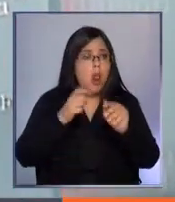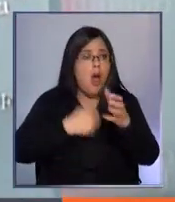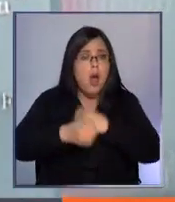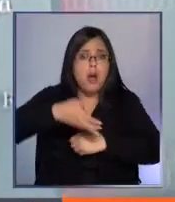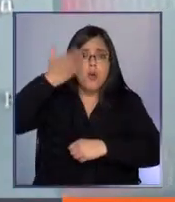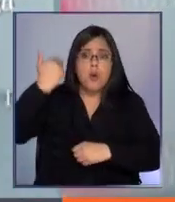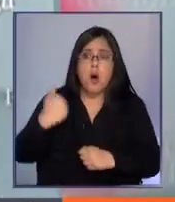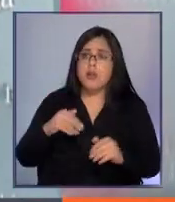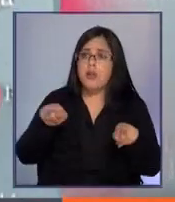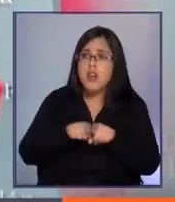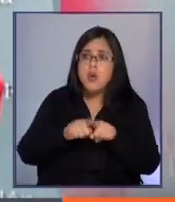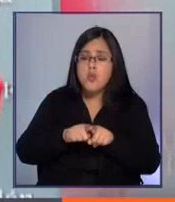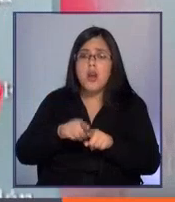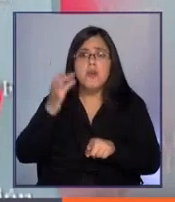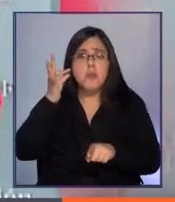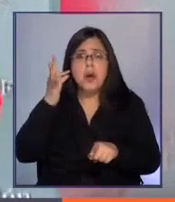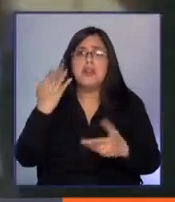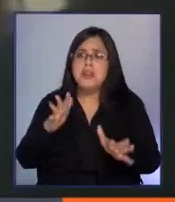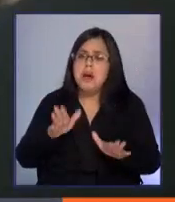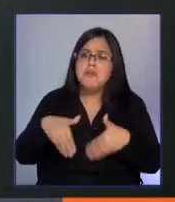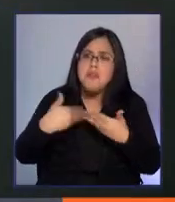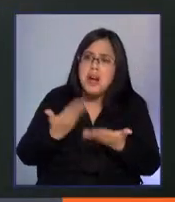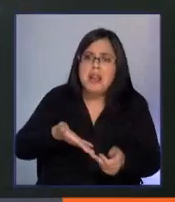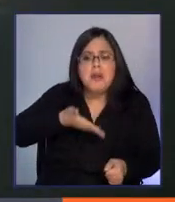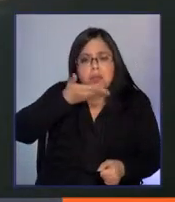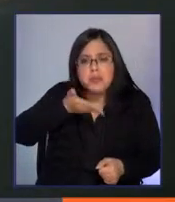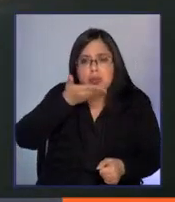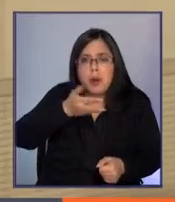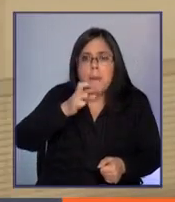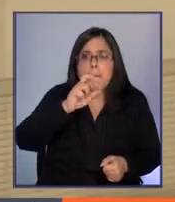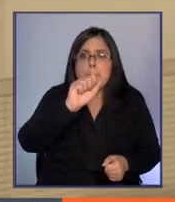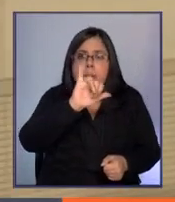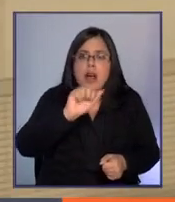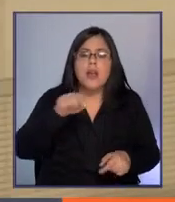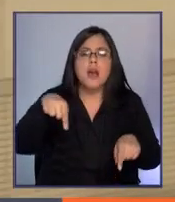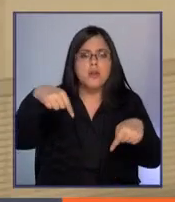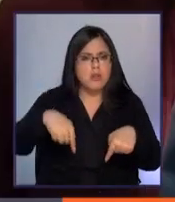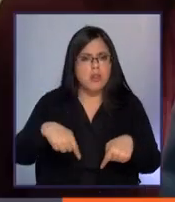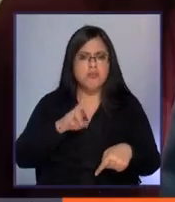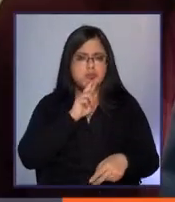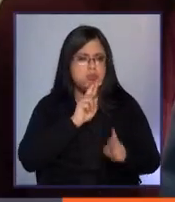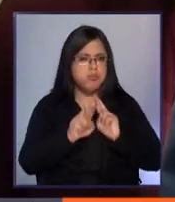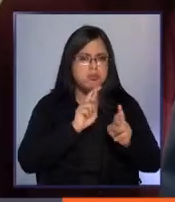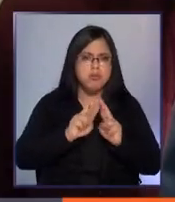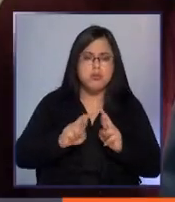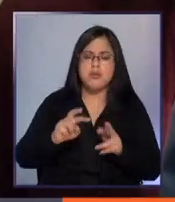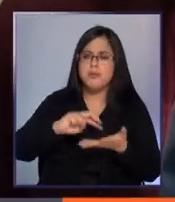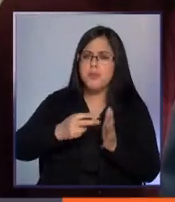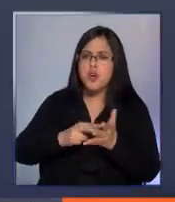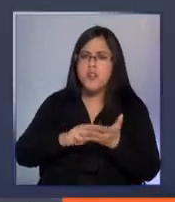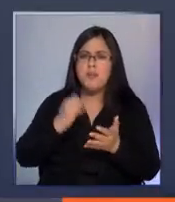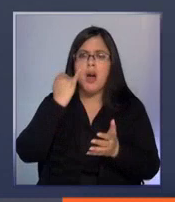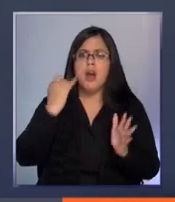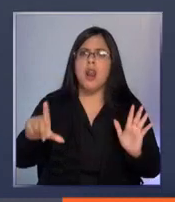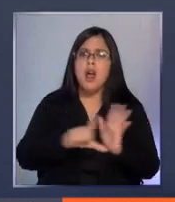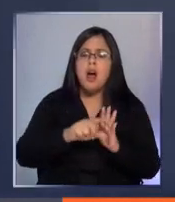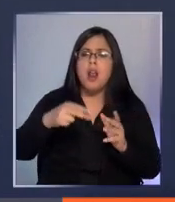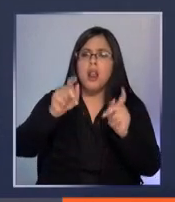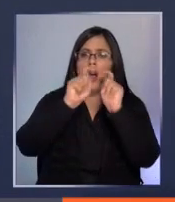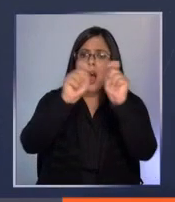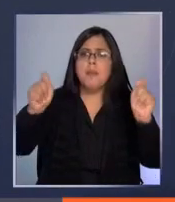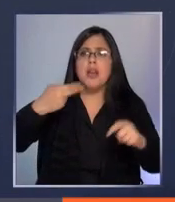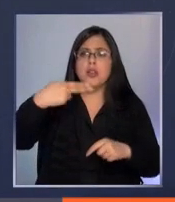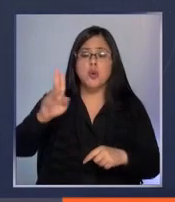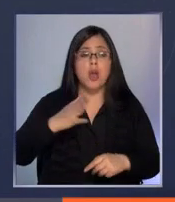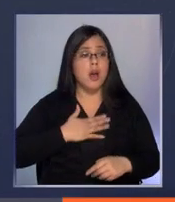mandataria regalaba una paya a los chilenos, hoy fue una respuesta sobre las acusaciones de irregularidades en su campaña. Mi verdad es la misma